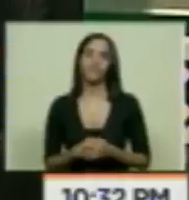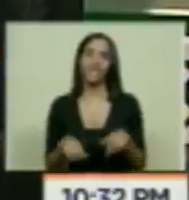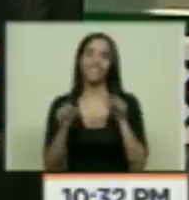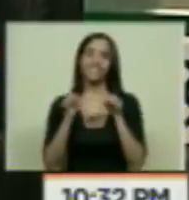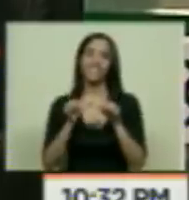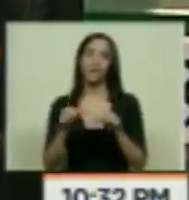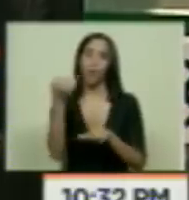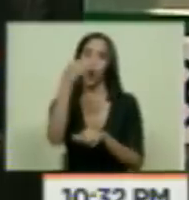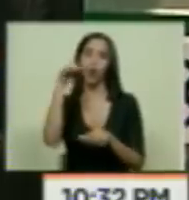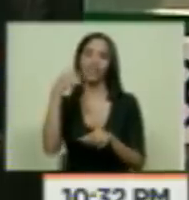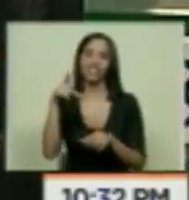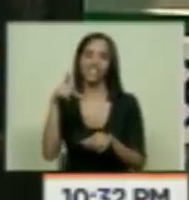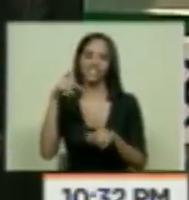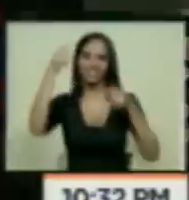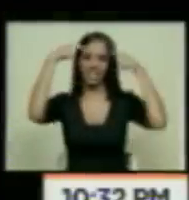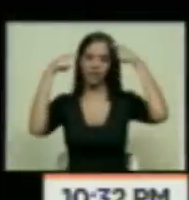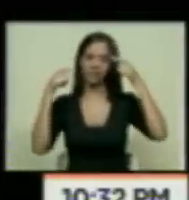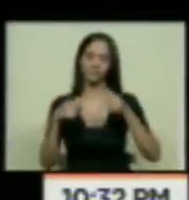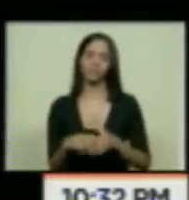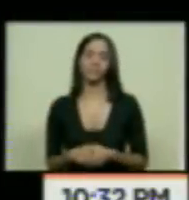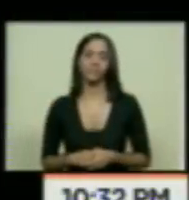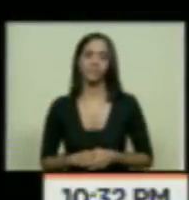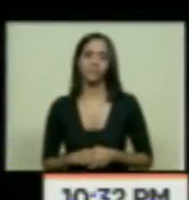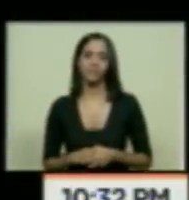Zurda Conducta con la zurda de Chávez.